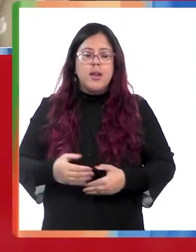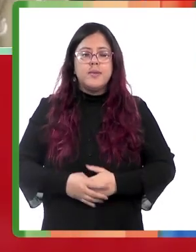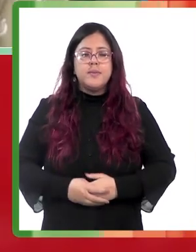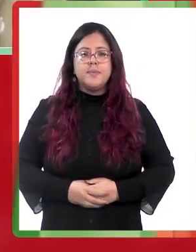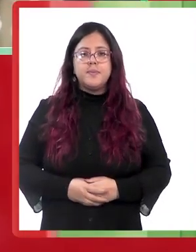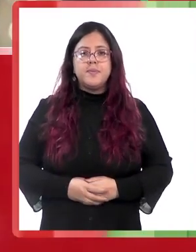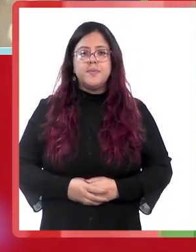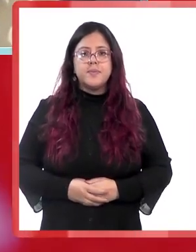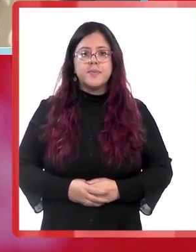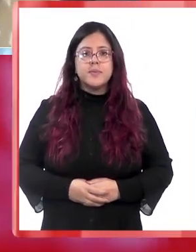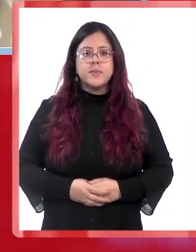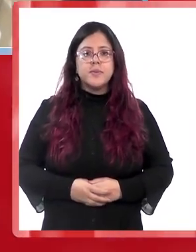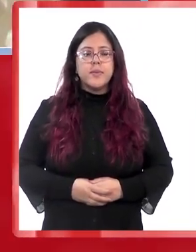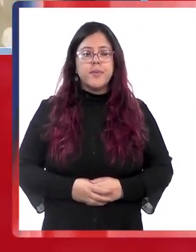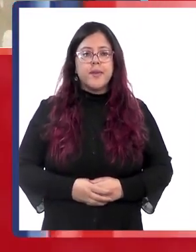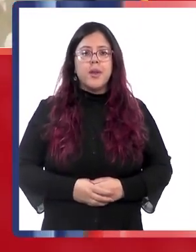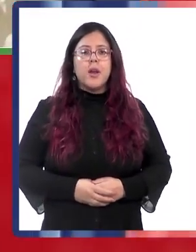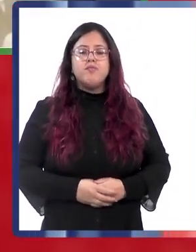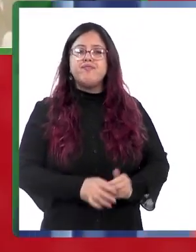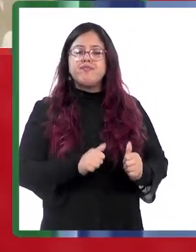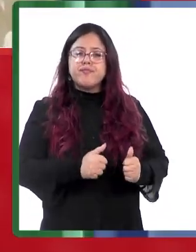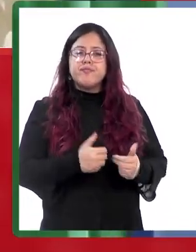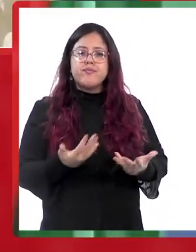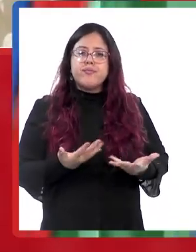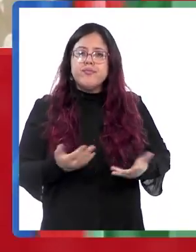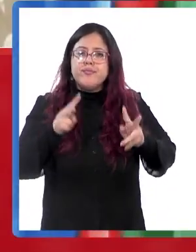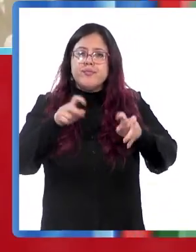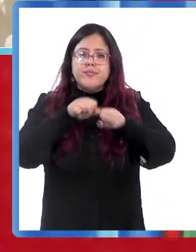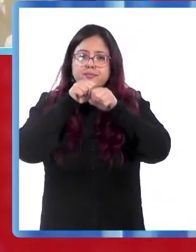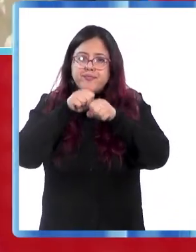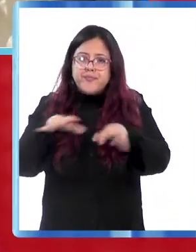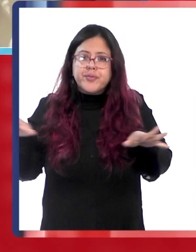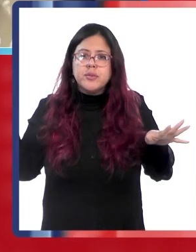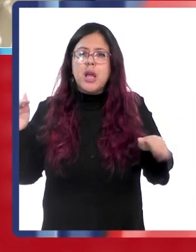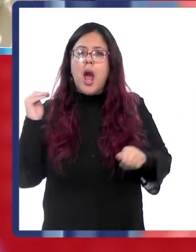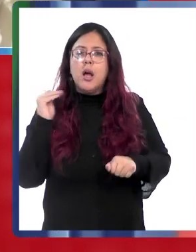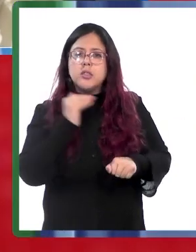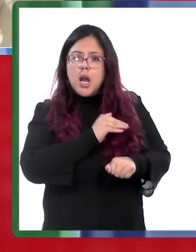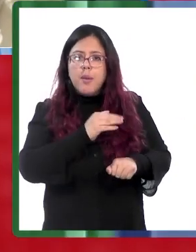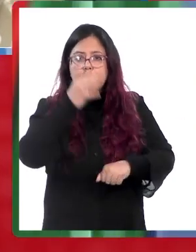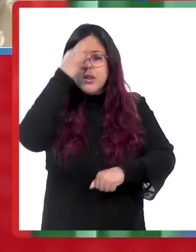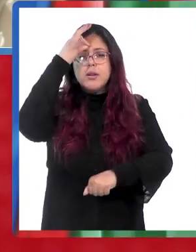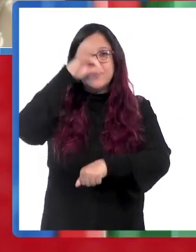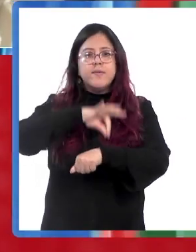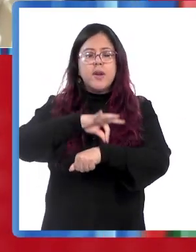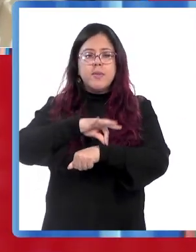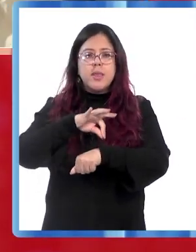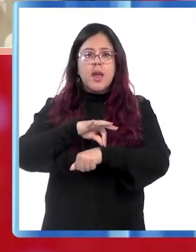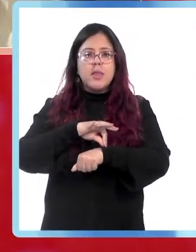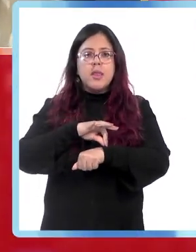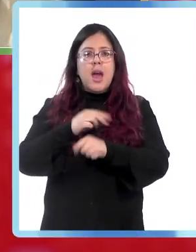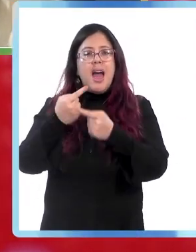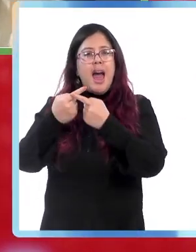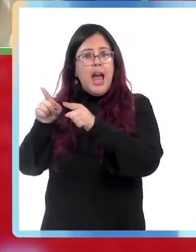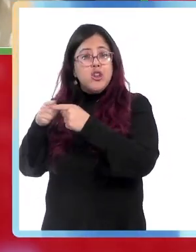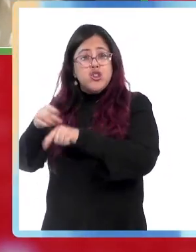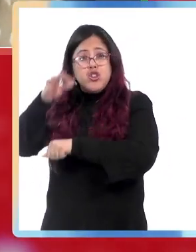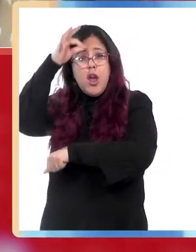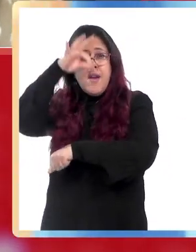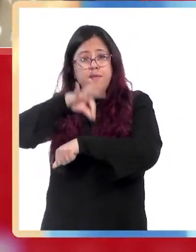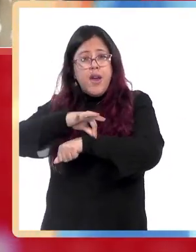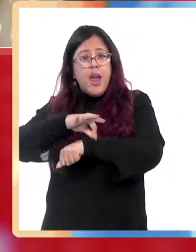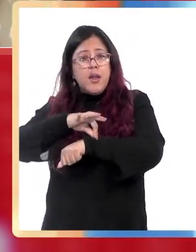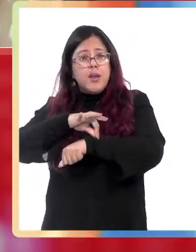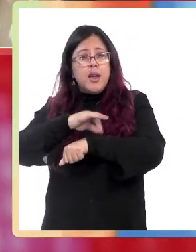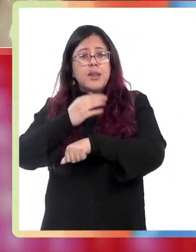ahora. Perfecto. ¿Y cómo se da también esta rapidez de expansión de esta enfermedad? ¿Hay otros